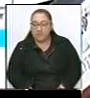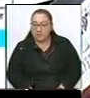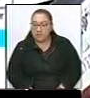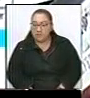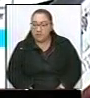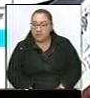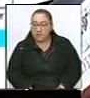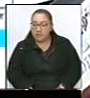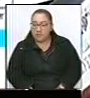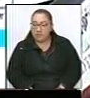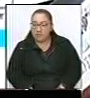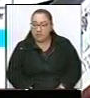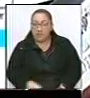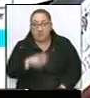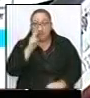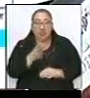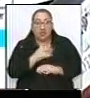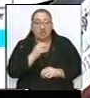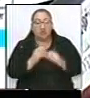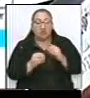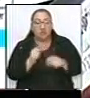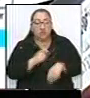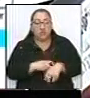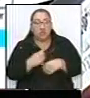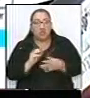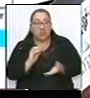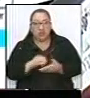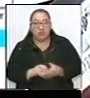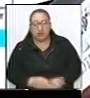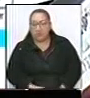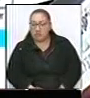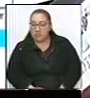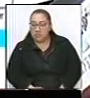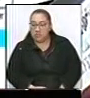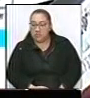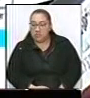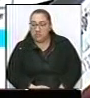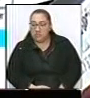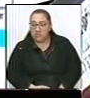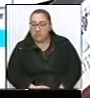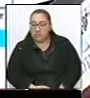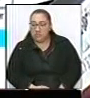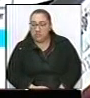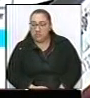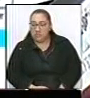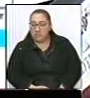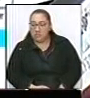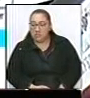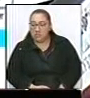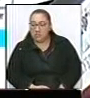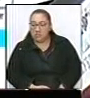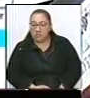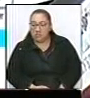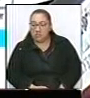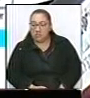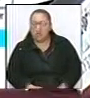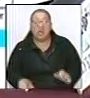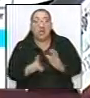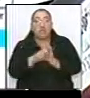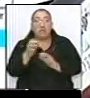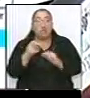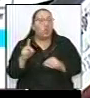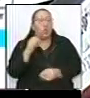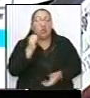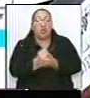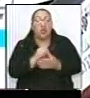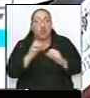en el Perú se solucionó a la hora que se estableció que la ley de presupuesto, si no se aprobaba por el Congreso